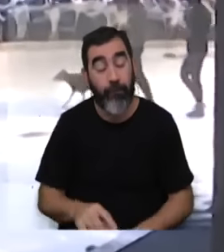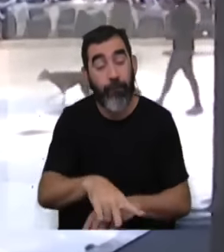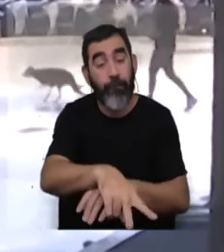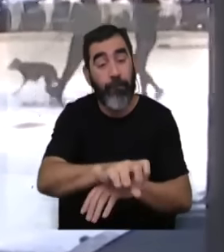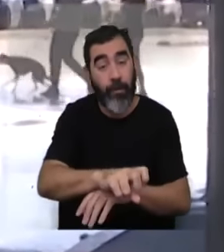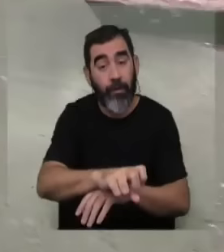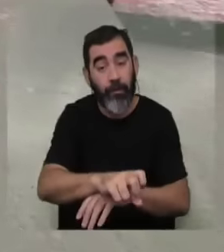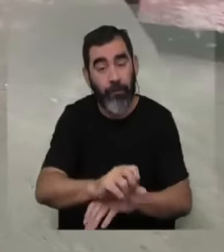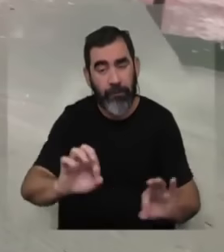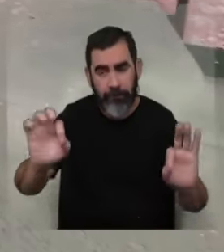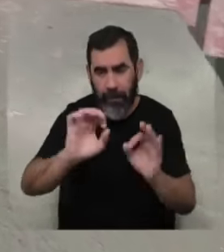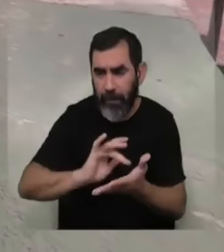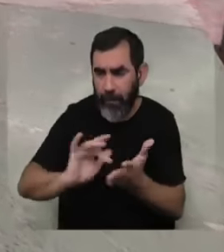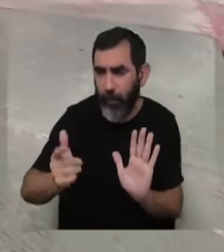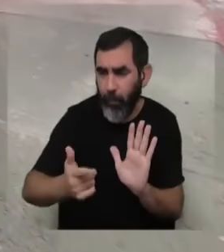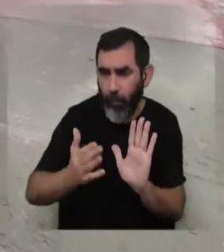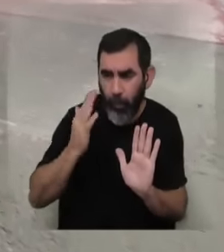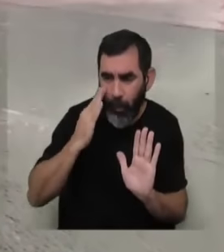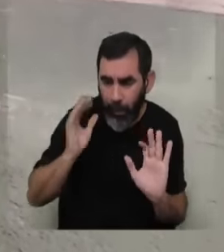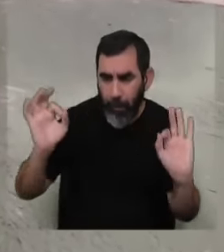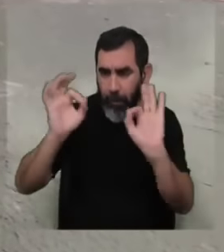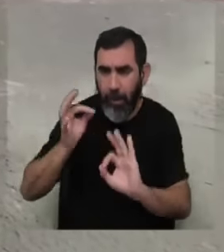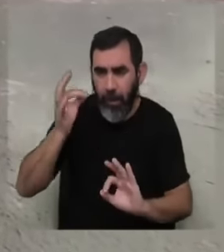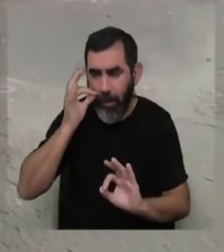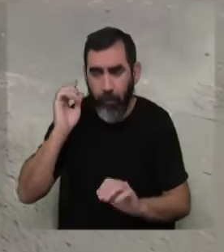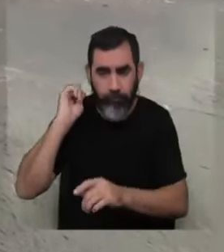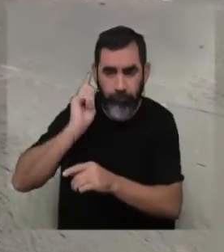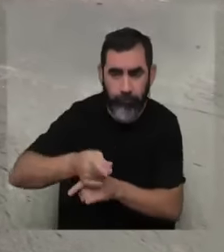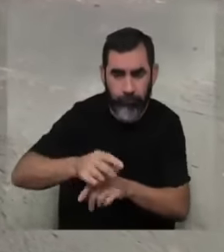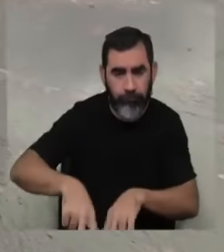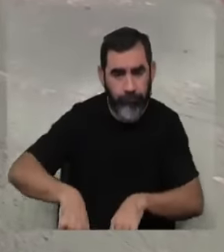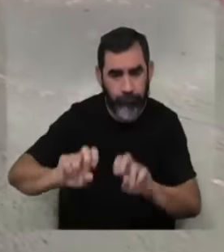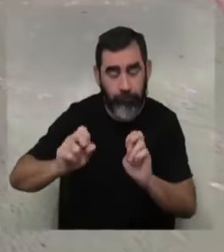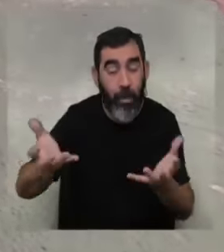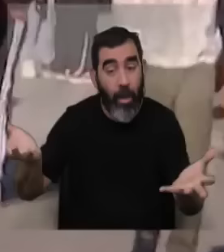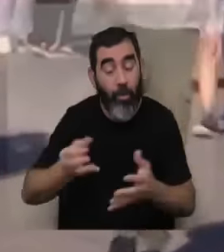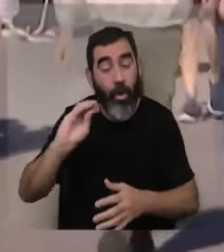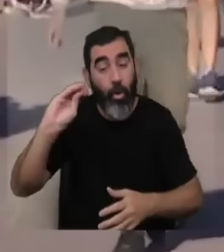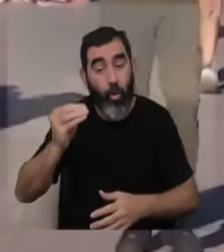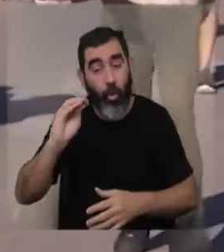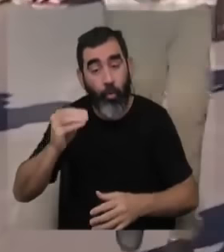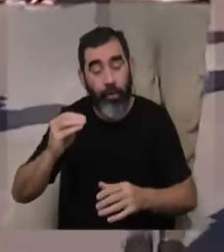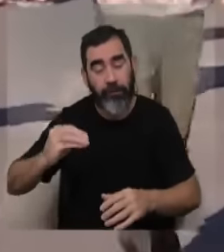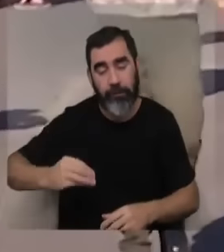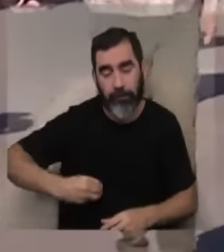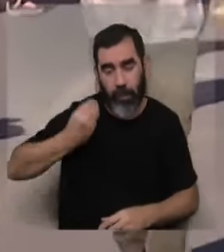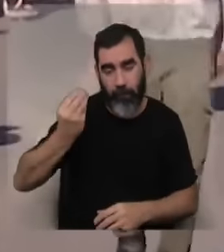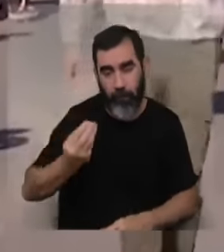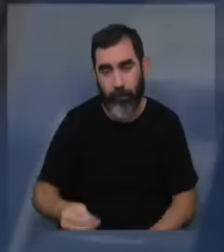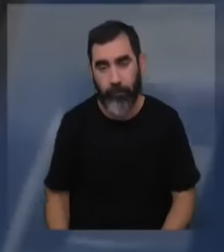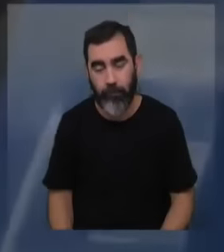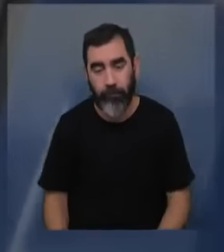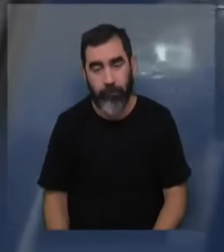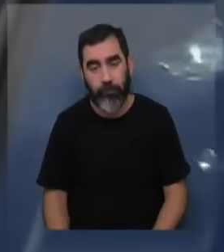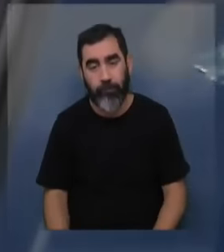diligenciar pruebas ni tomarle testimonio al joven formalizó la investigación y ahora El joven fue sobreseído por